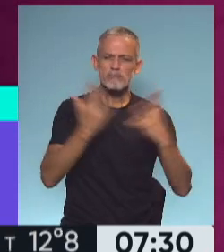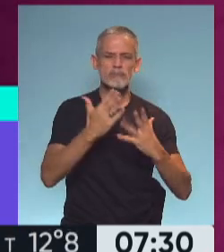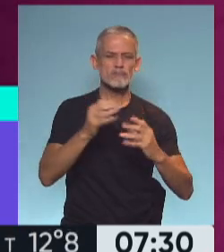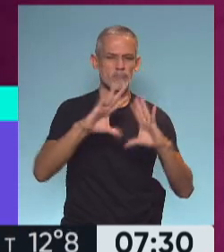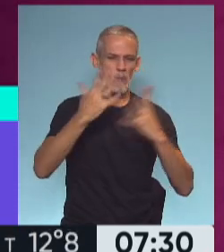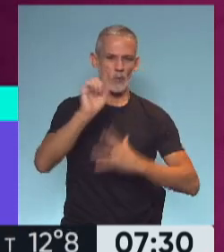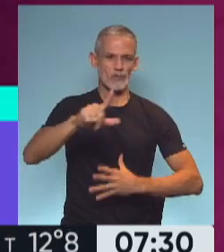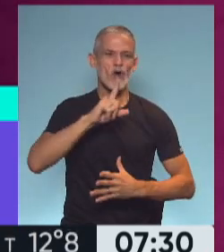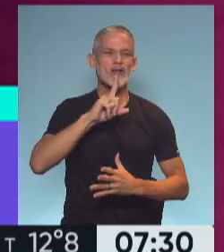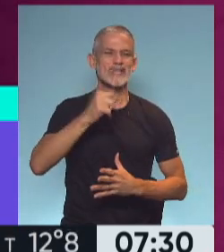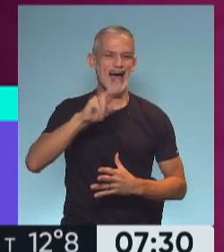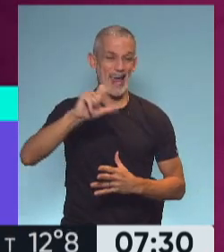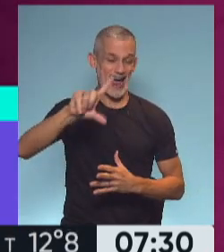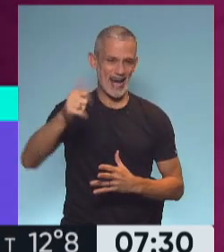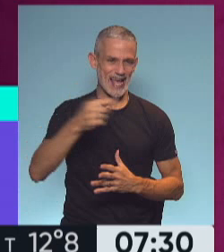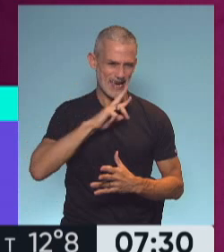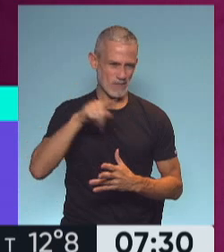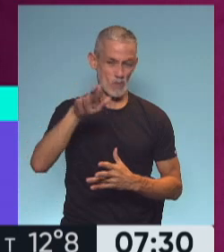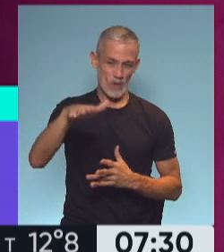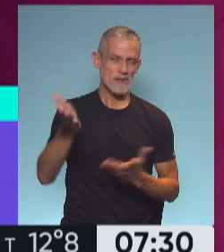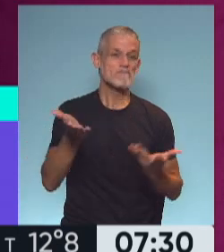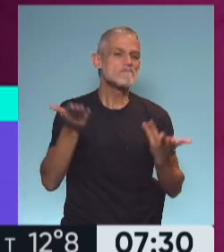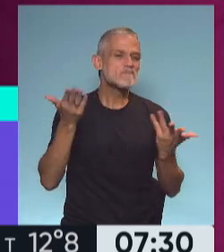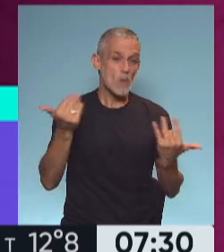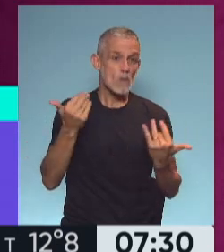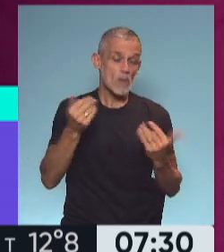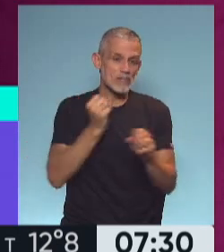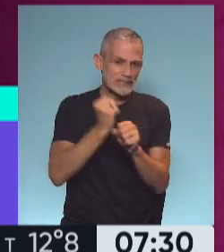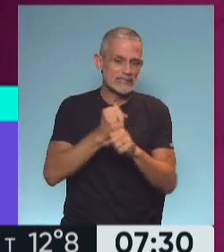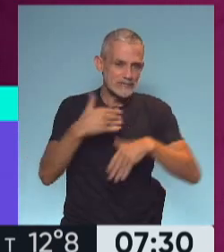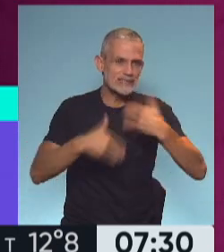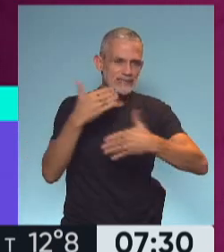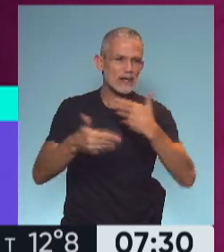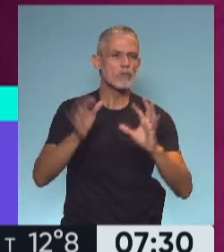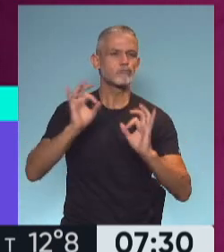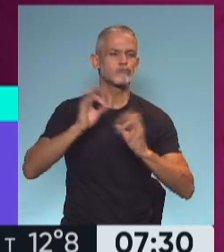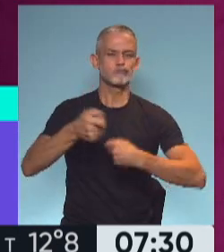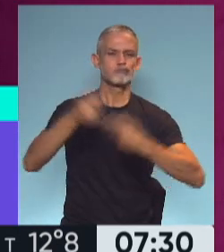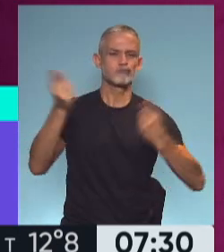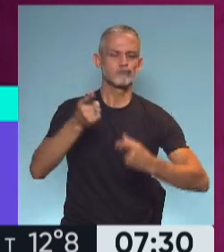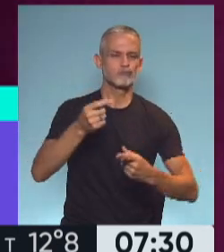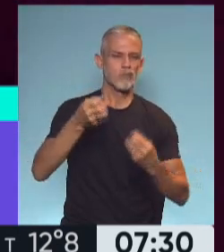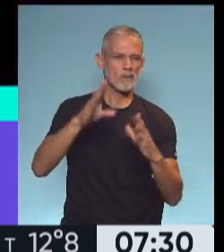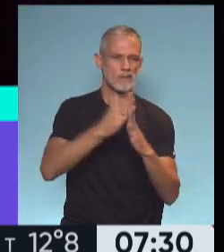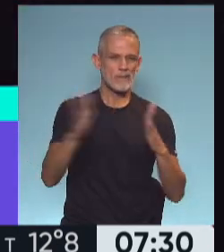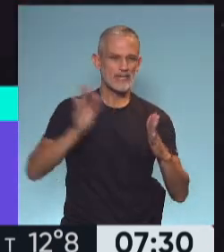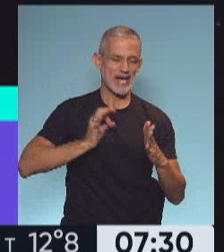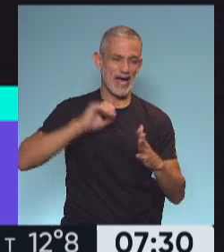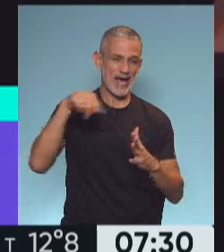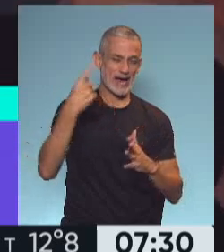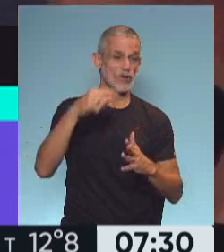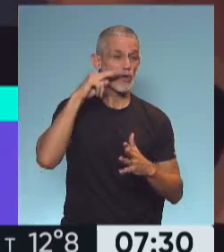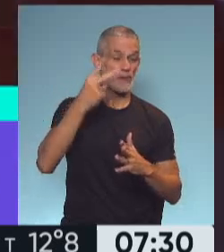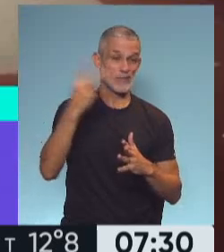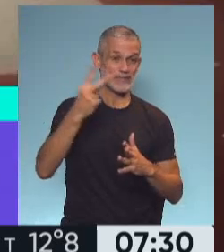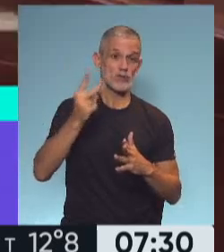Talara. Así que bueno, estamos trabajando para poder tenerlo listo para lanzar a principios del 2022. Haber ganado el